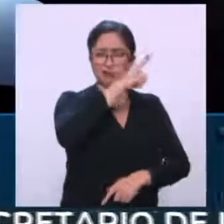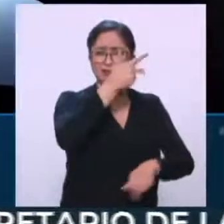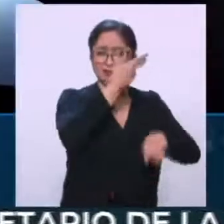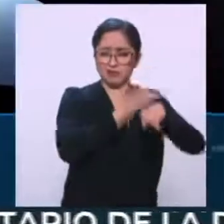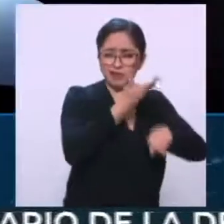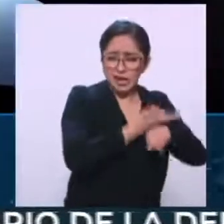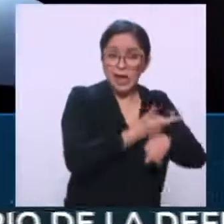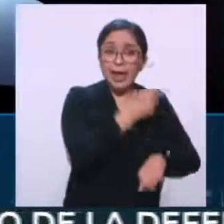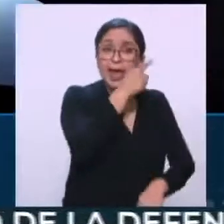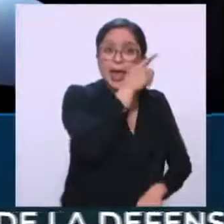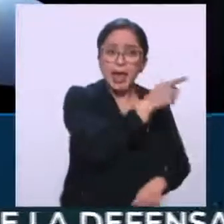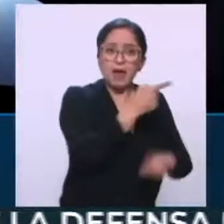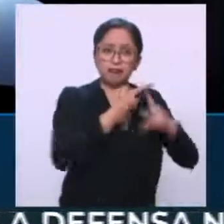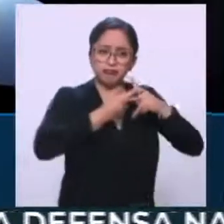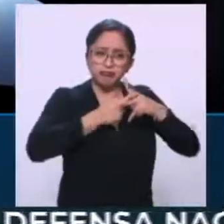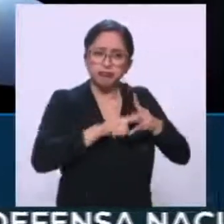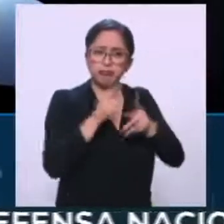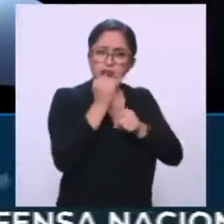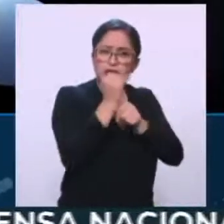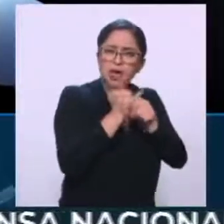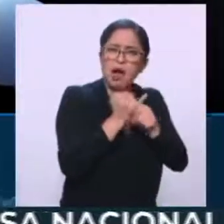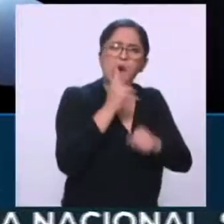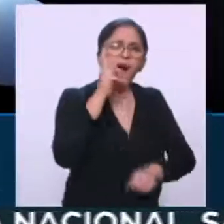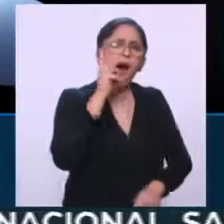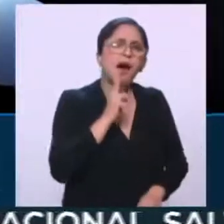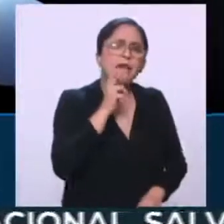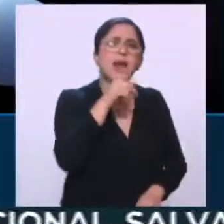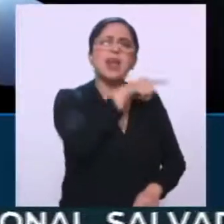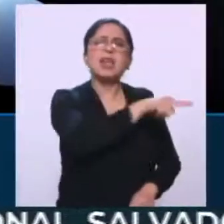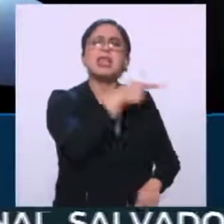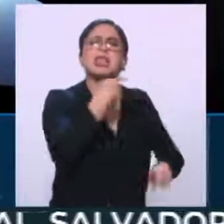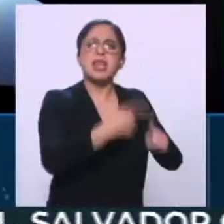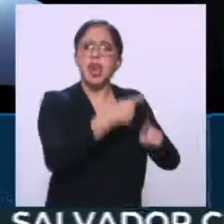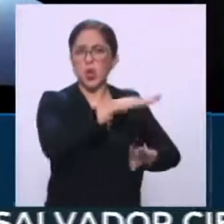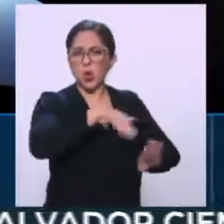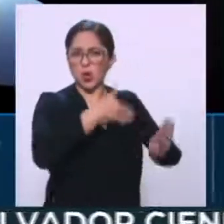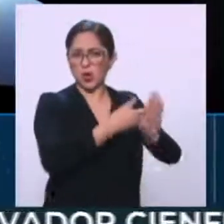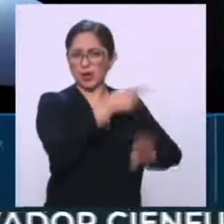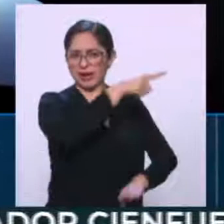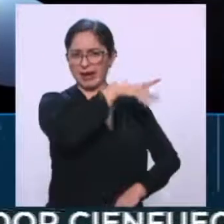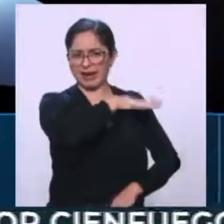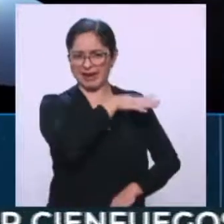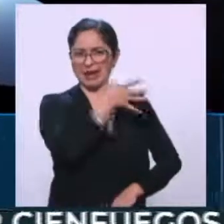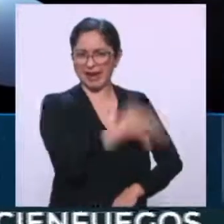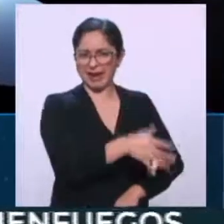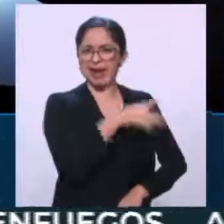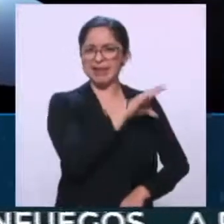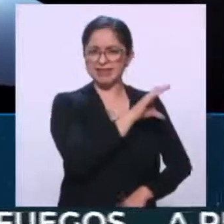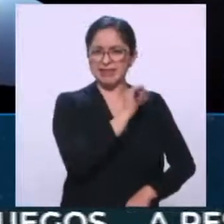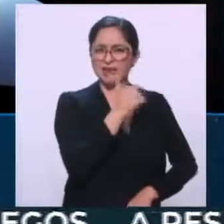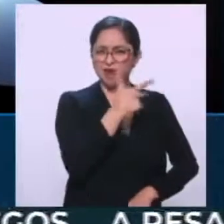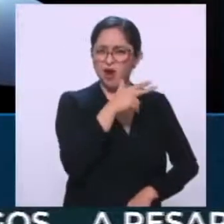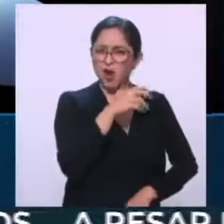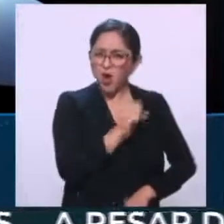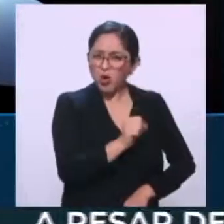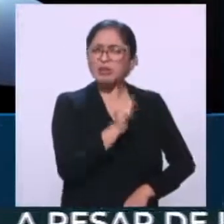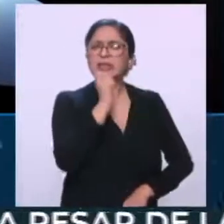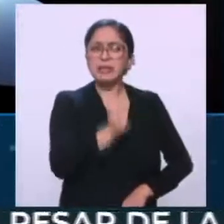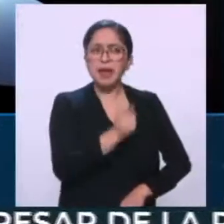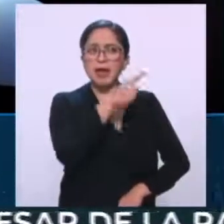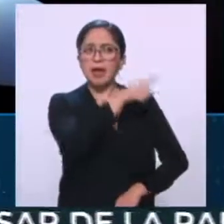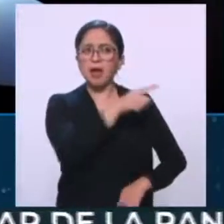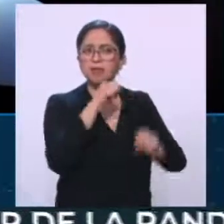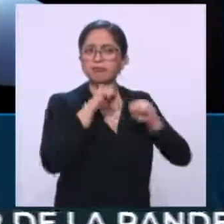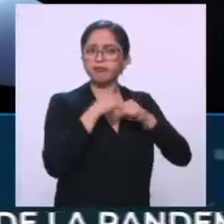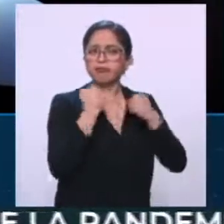abrieron una investigación en contra de Cienfuegos, a quien se le identificó como un socio corrupto de